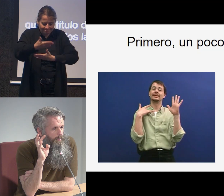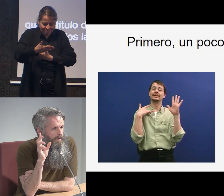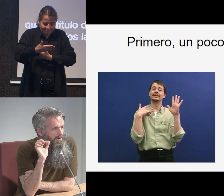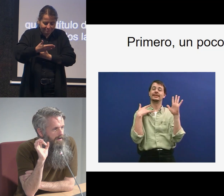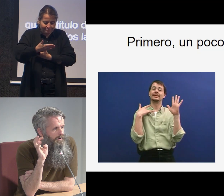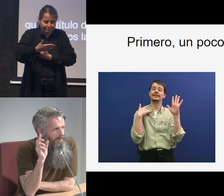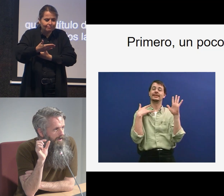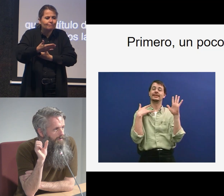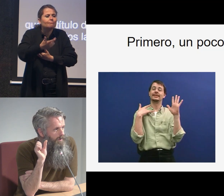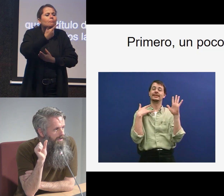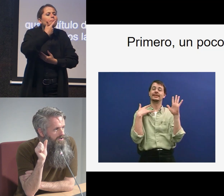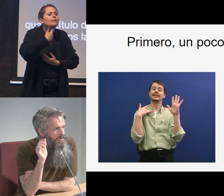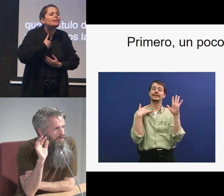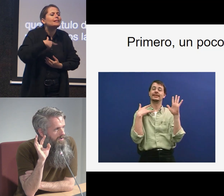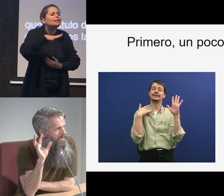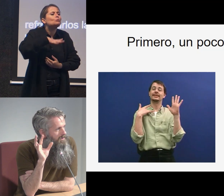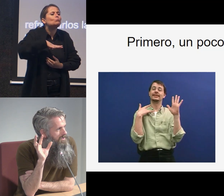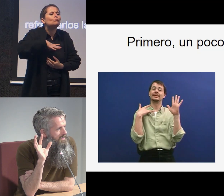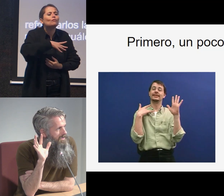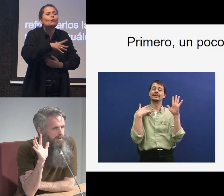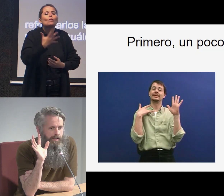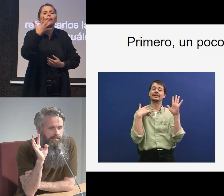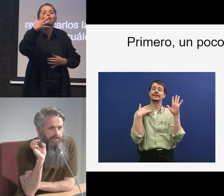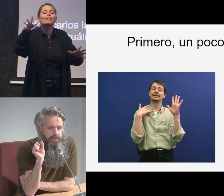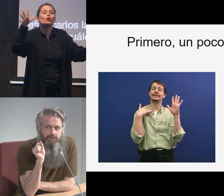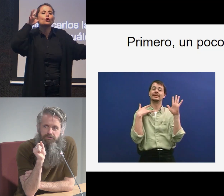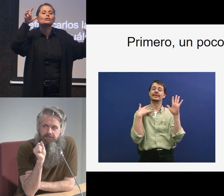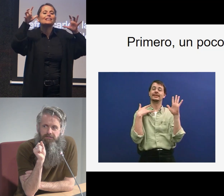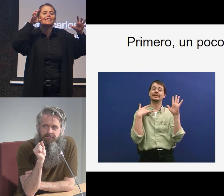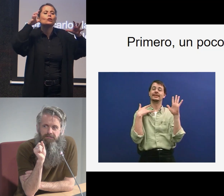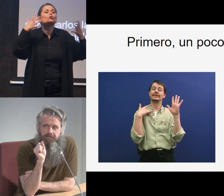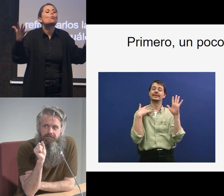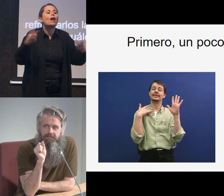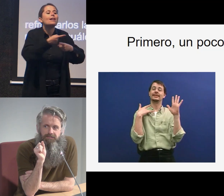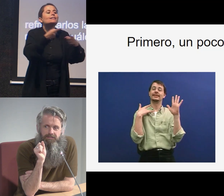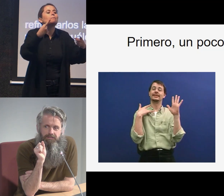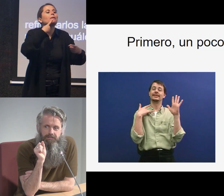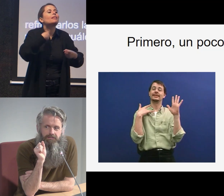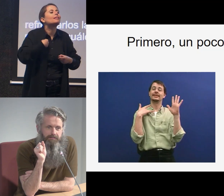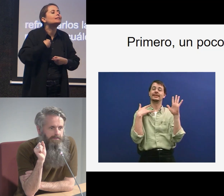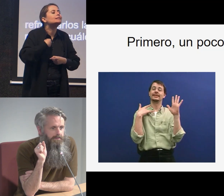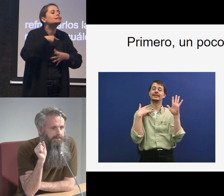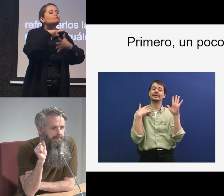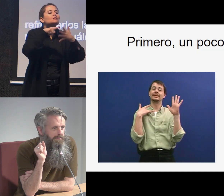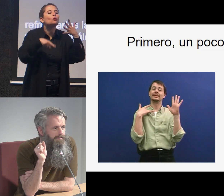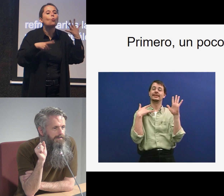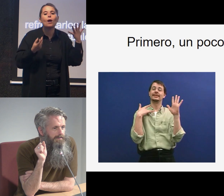¿me podéis recordar cuáles son los 5 sentidos clásicos?